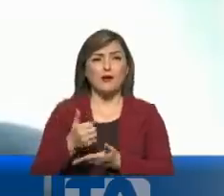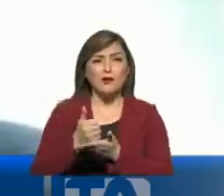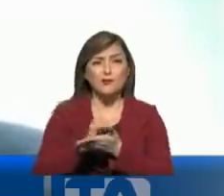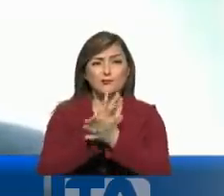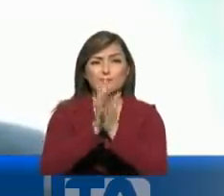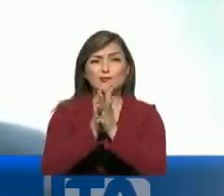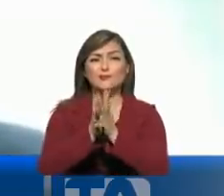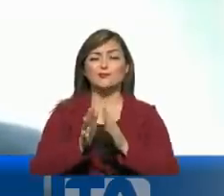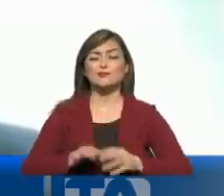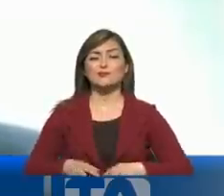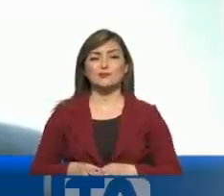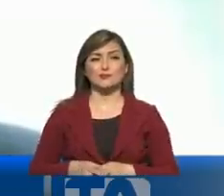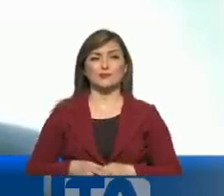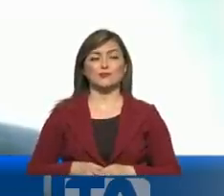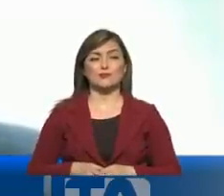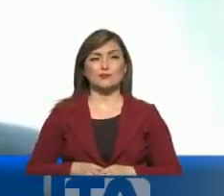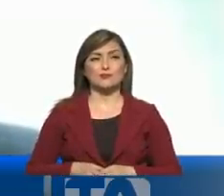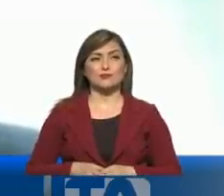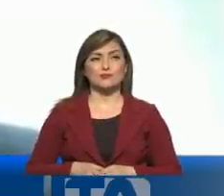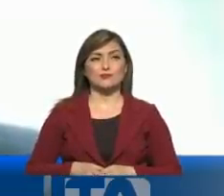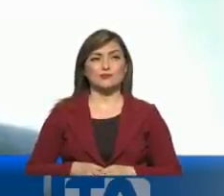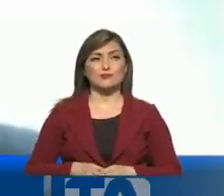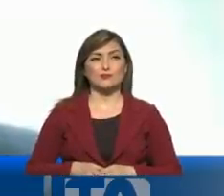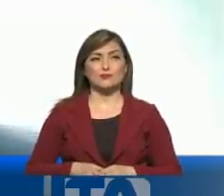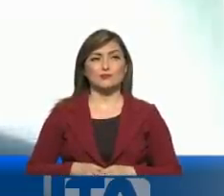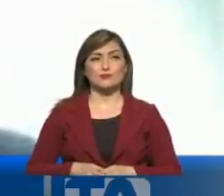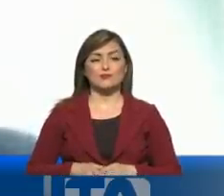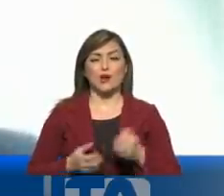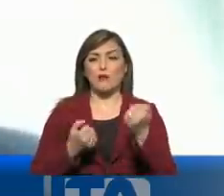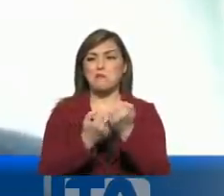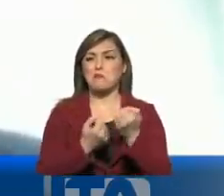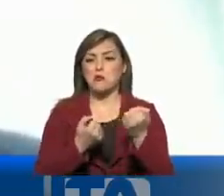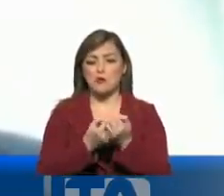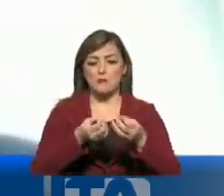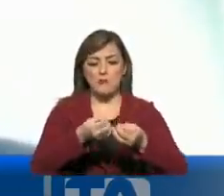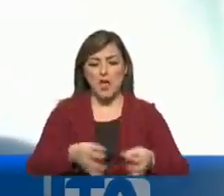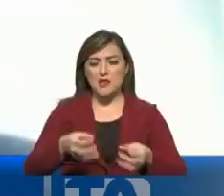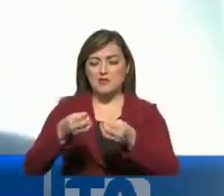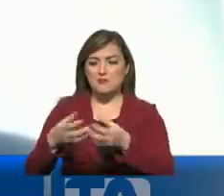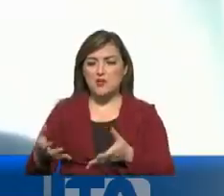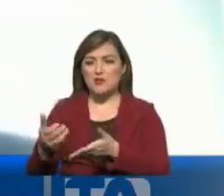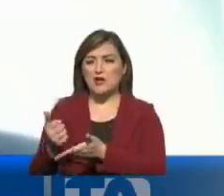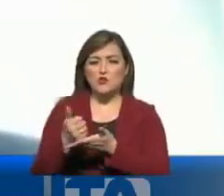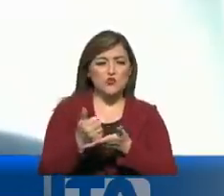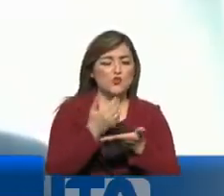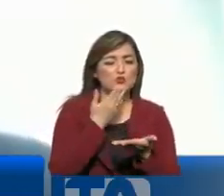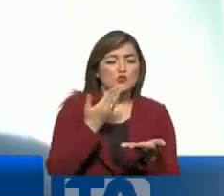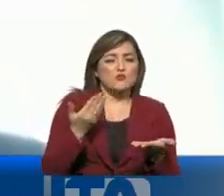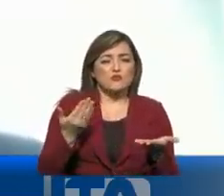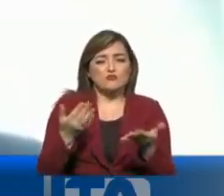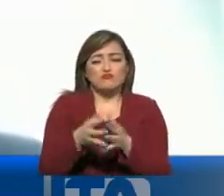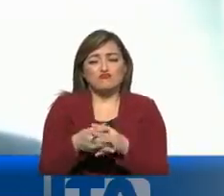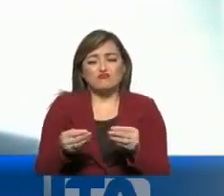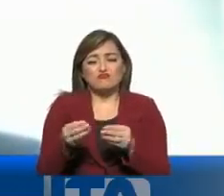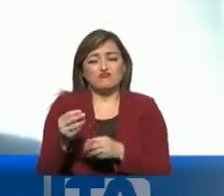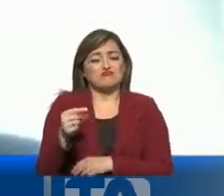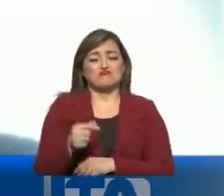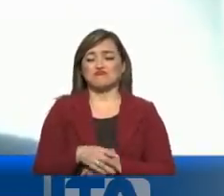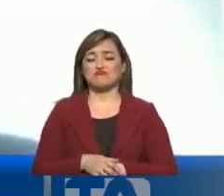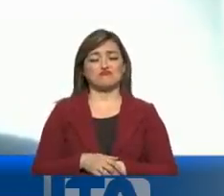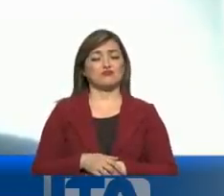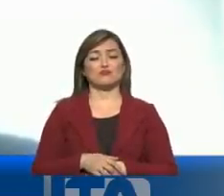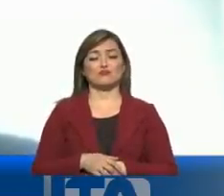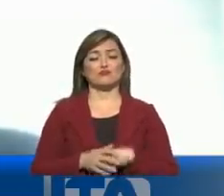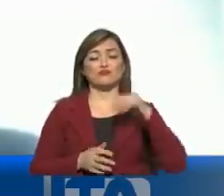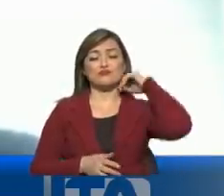nosotros. No hay ningún tipo de compensación. Estamos en una situación que no le veo que vamos a salir rápidamente de